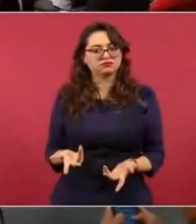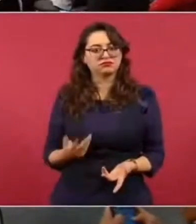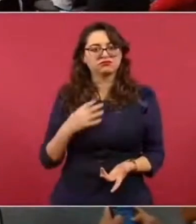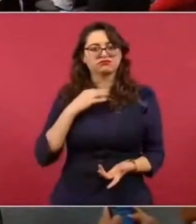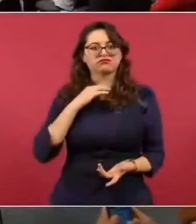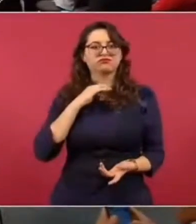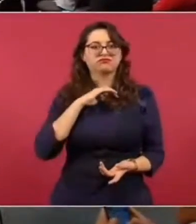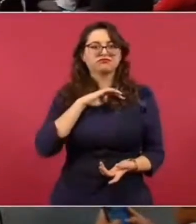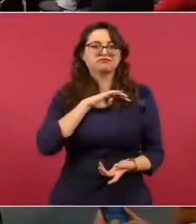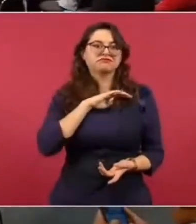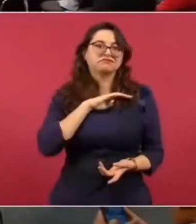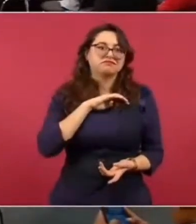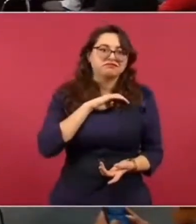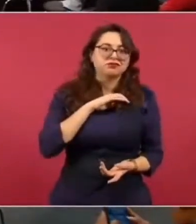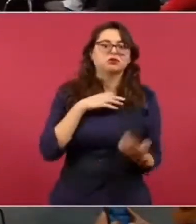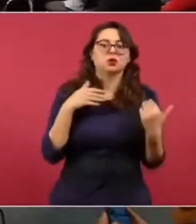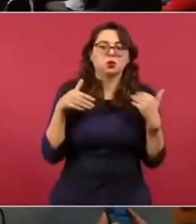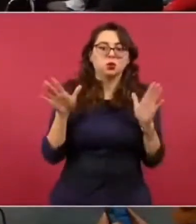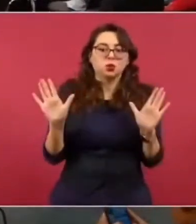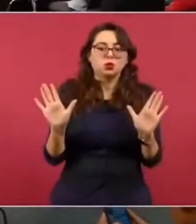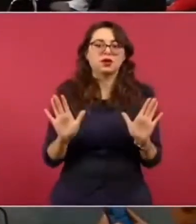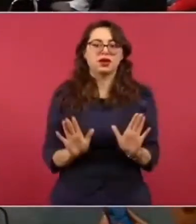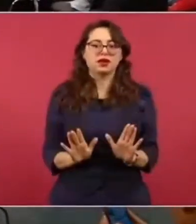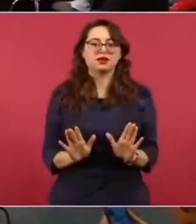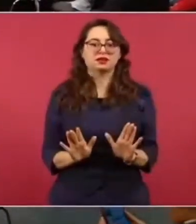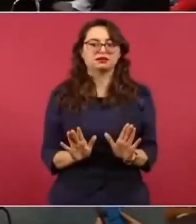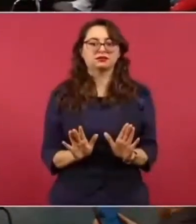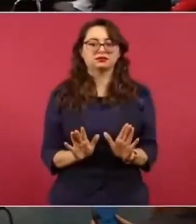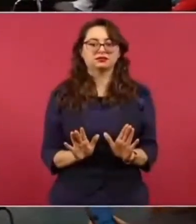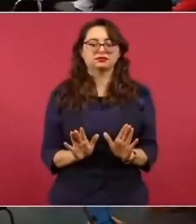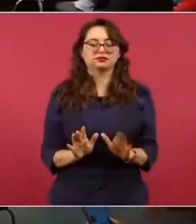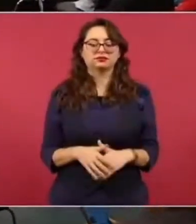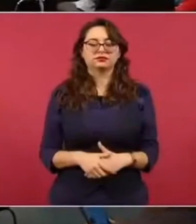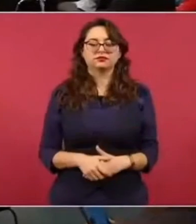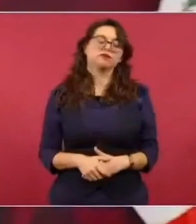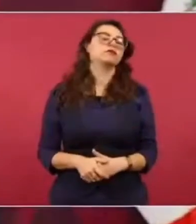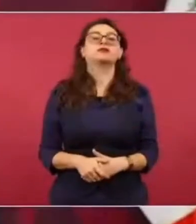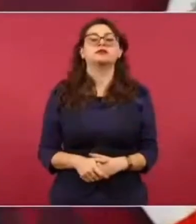tan es negocio que el año pasado los bancos